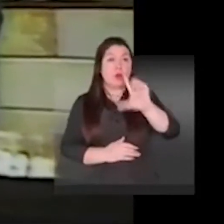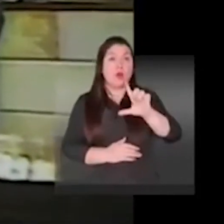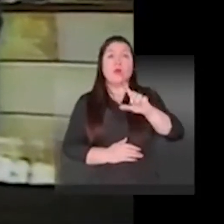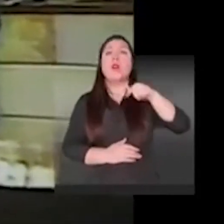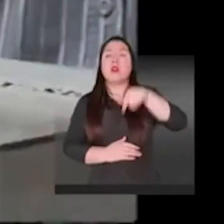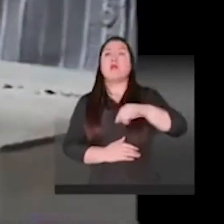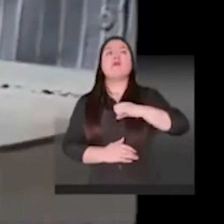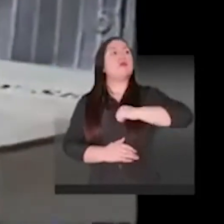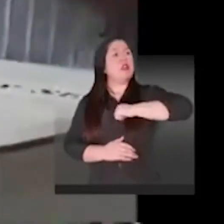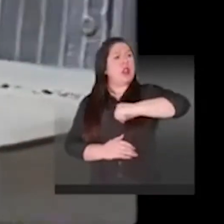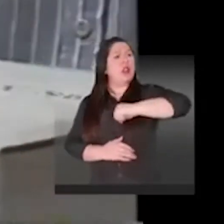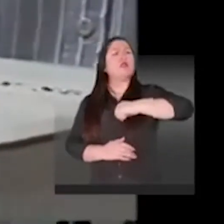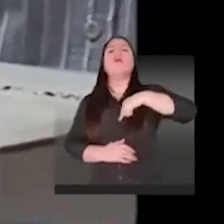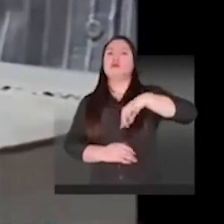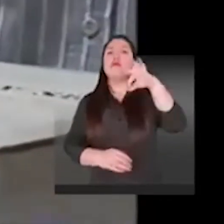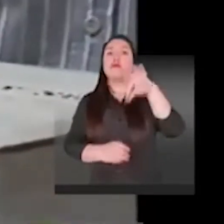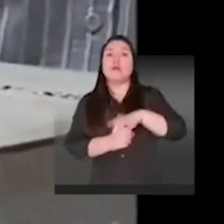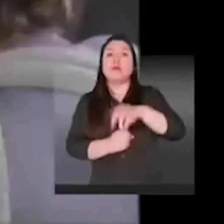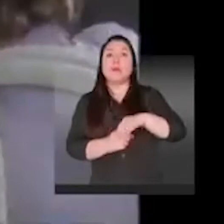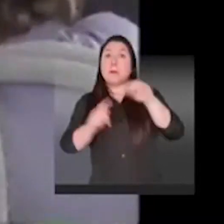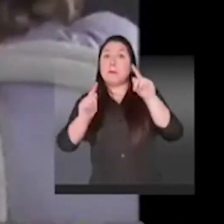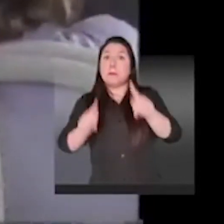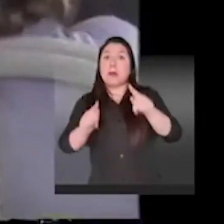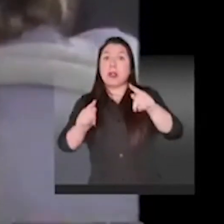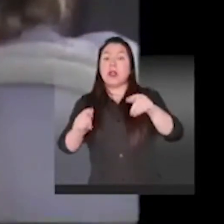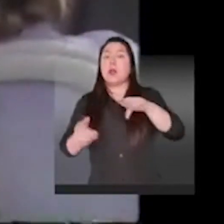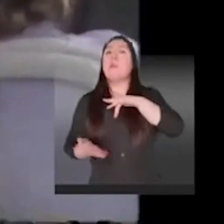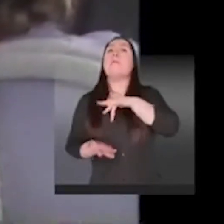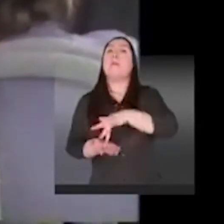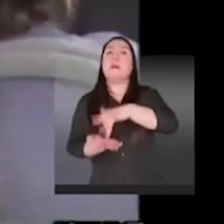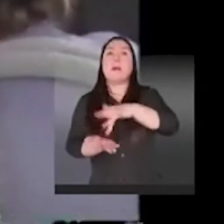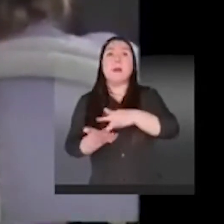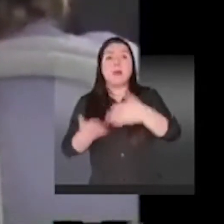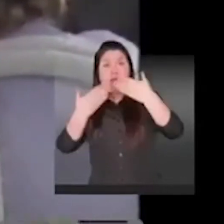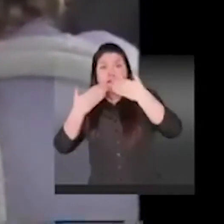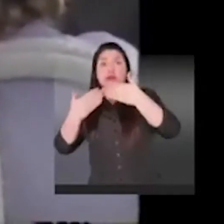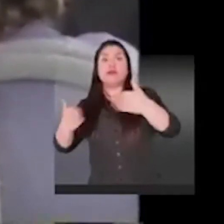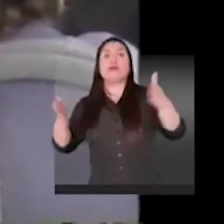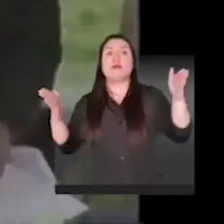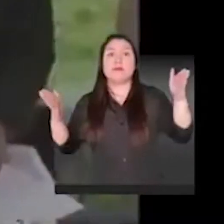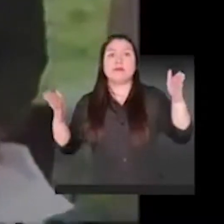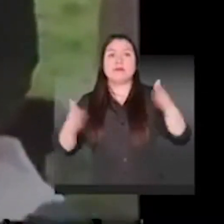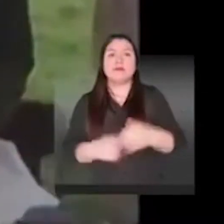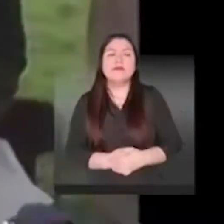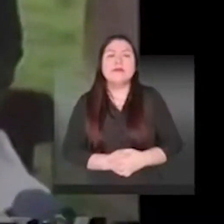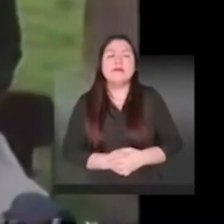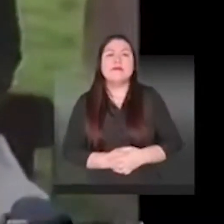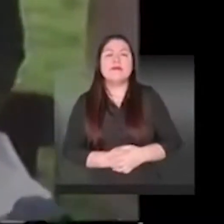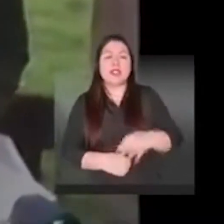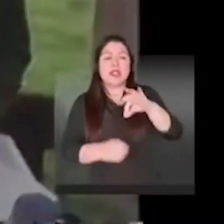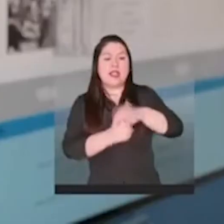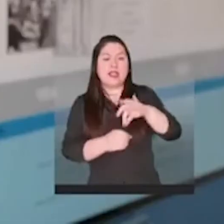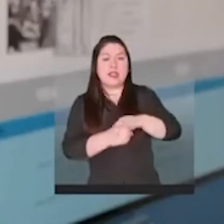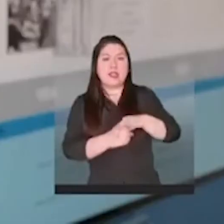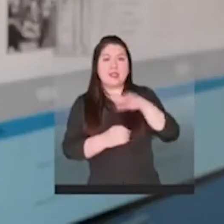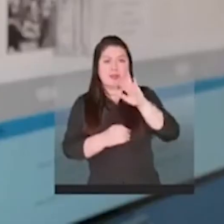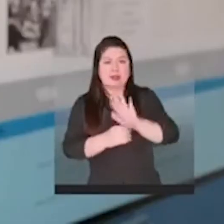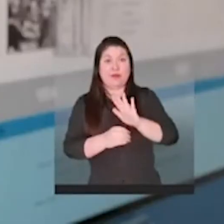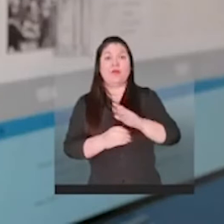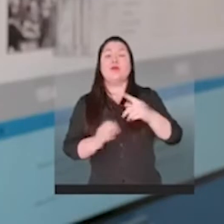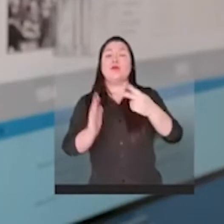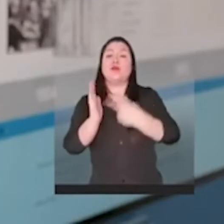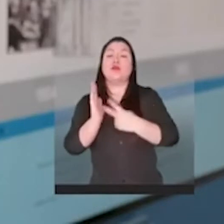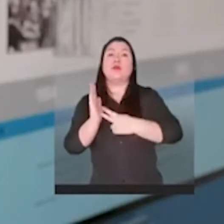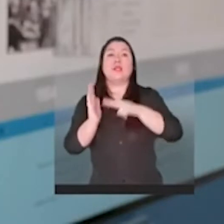su derecho a elegir, sino que amplió sus posibilidades de participar. En las elecciones regionales de 2007